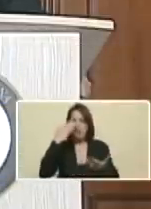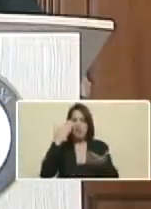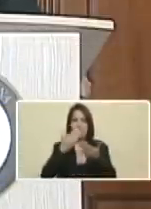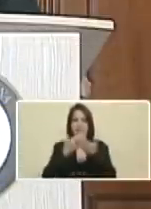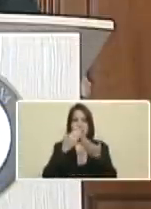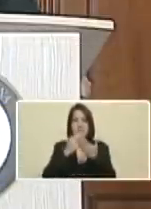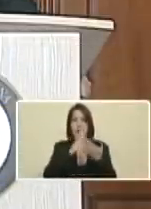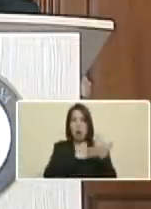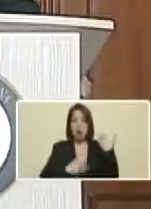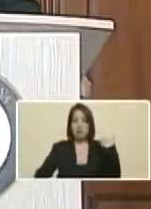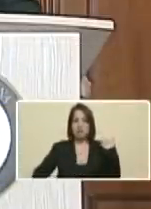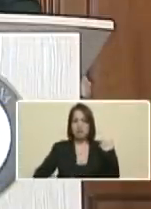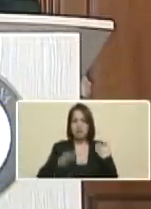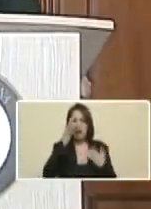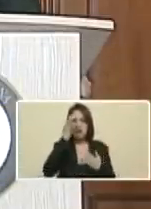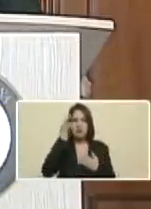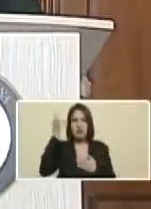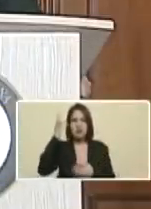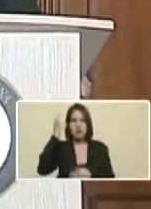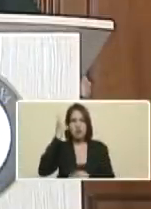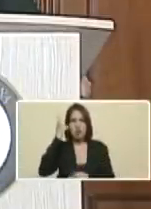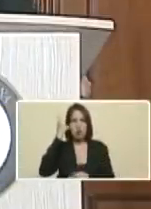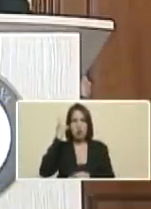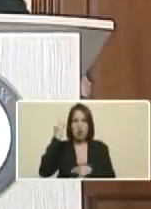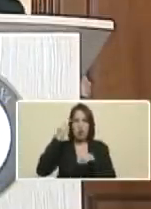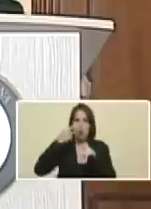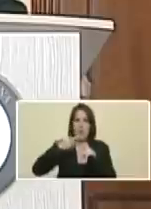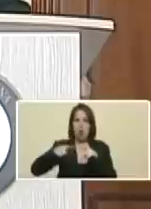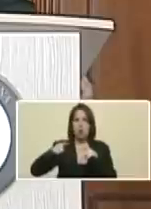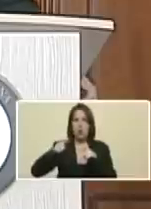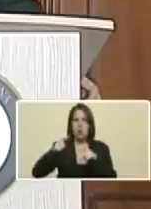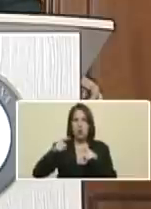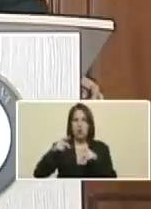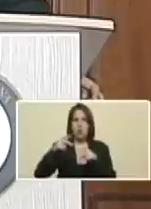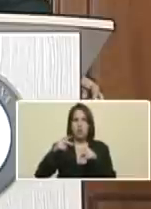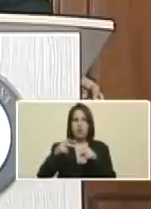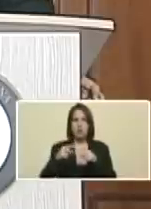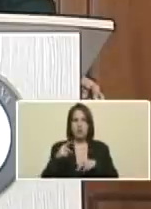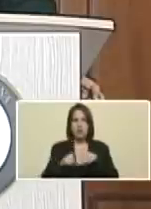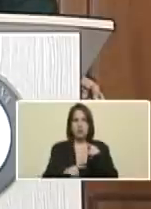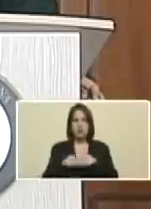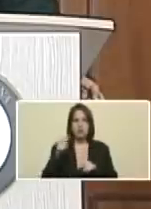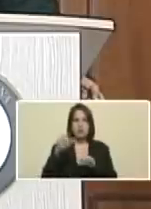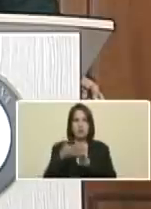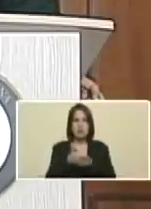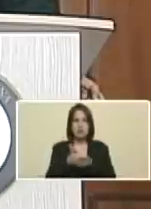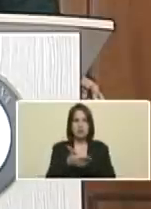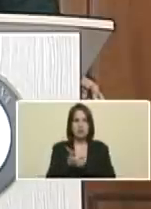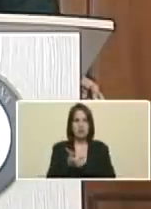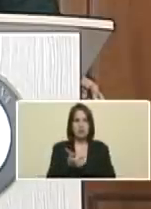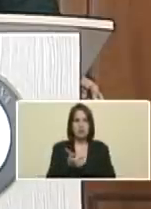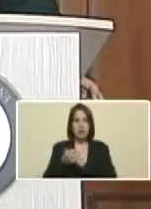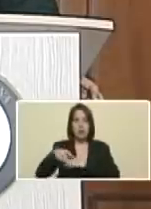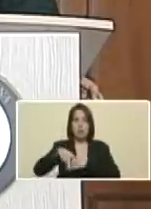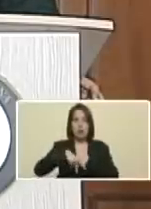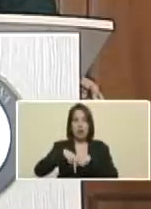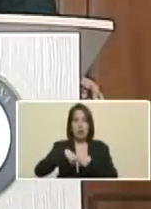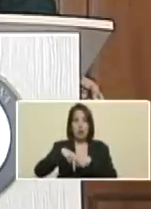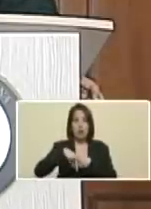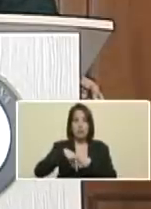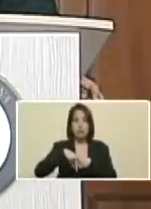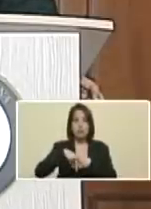presidente Juan Manuel Santos y del presidente del Paraguay, nuestro compañero cura,